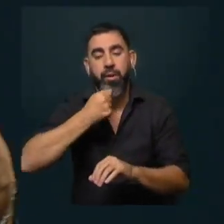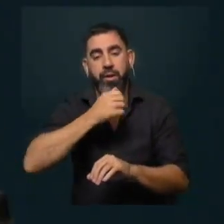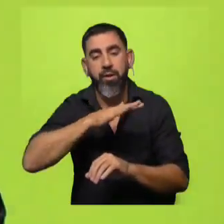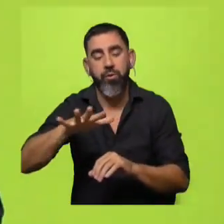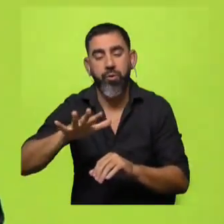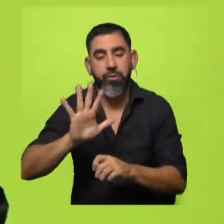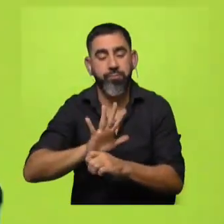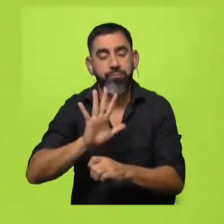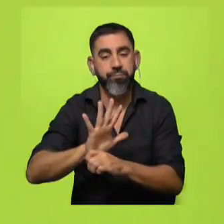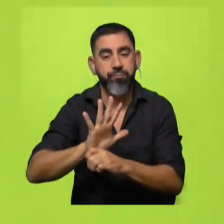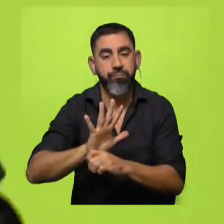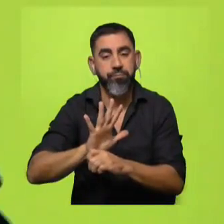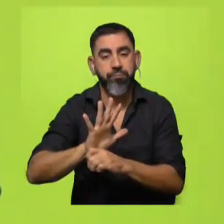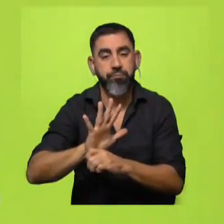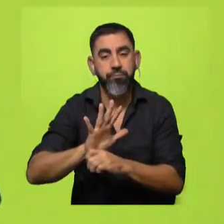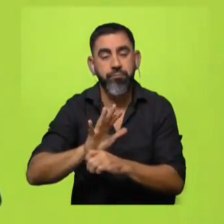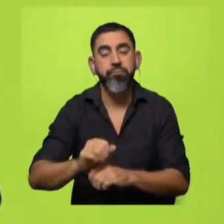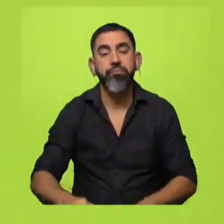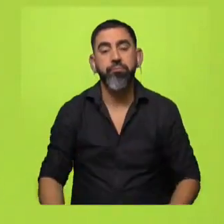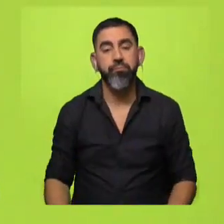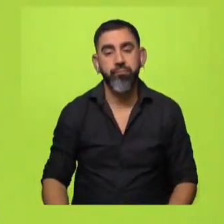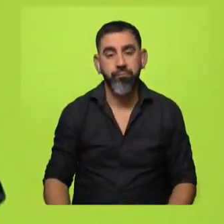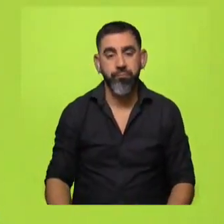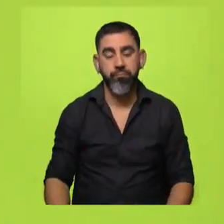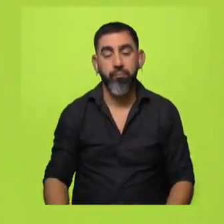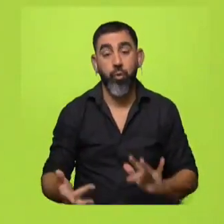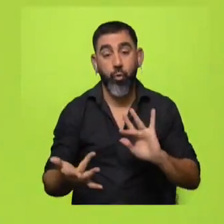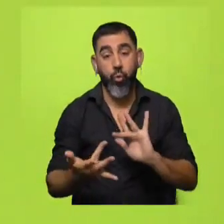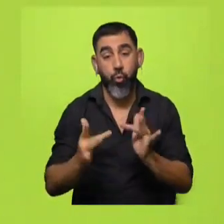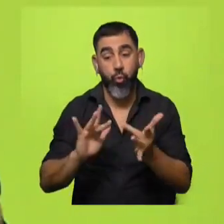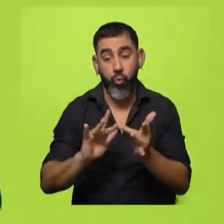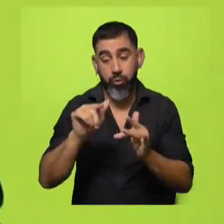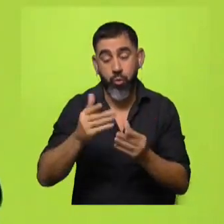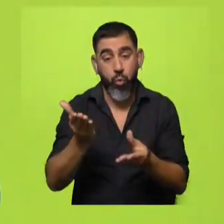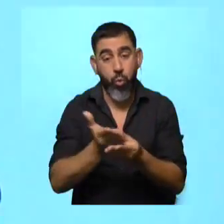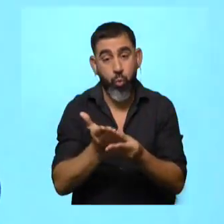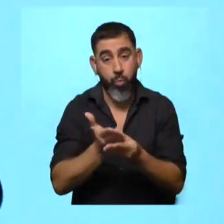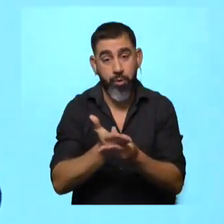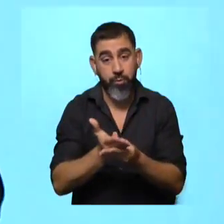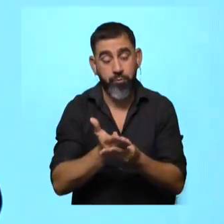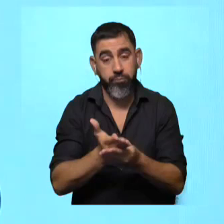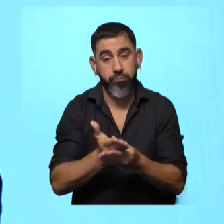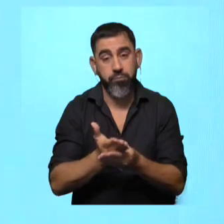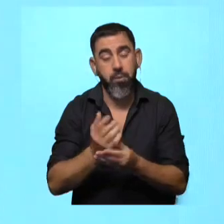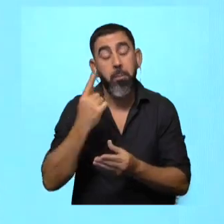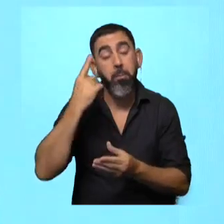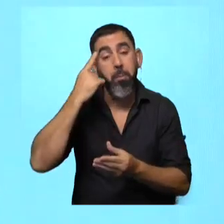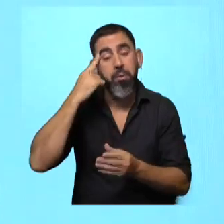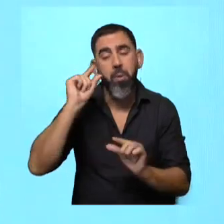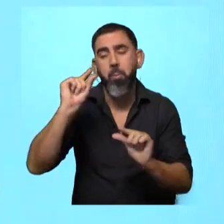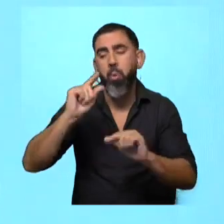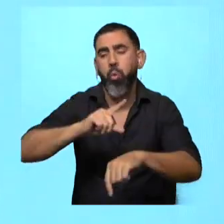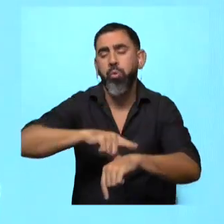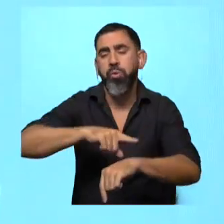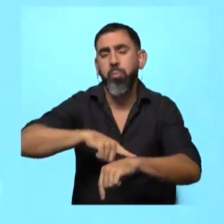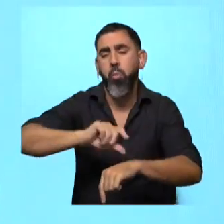de la historia, cuando llegamos a entrar en contacto con estos documentos, nosotros pensábamos que en un corto plazo